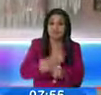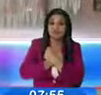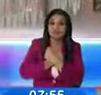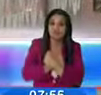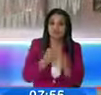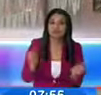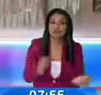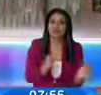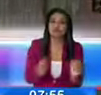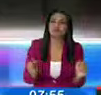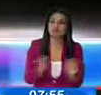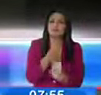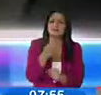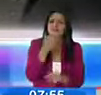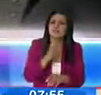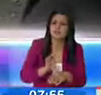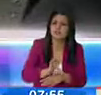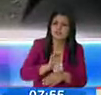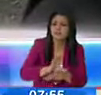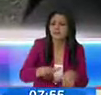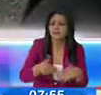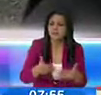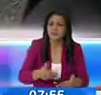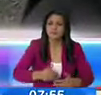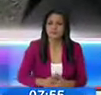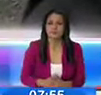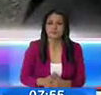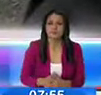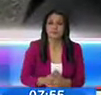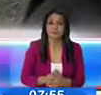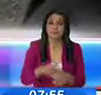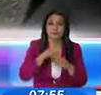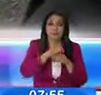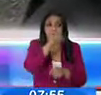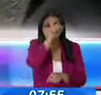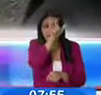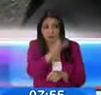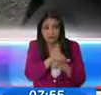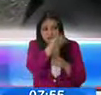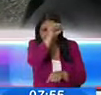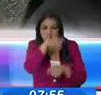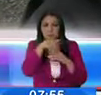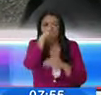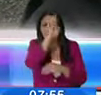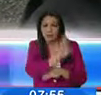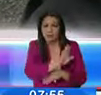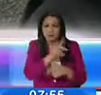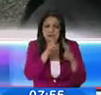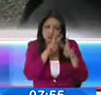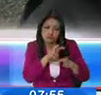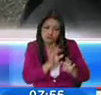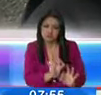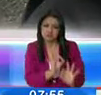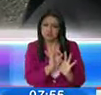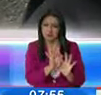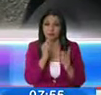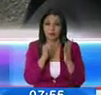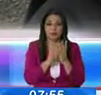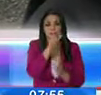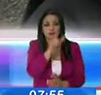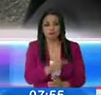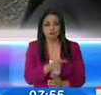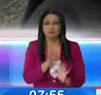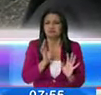da un consejo. Ver los sentimientos de la persona, estudiarle bien,